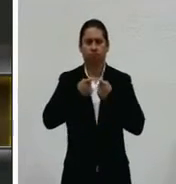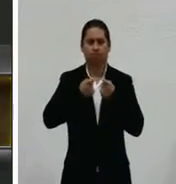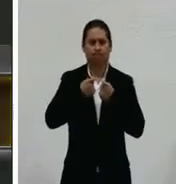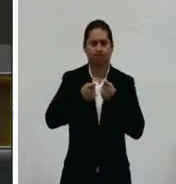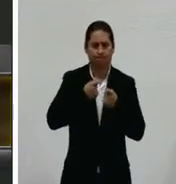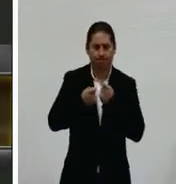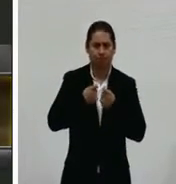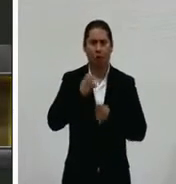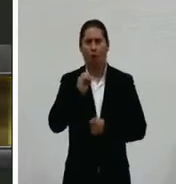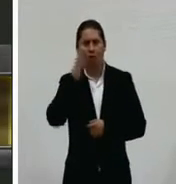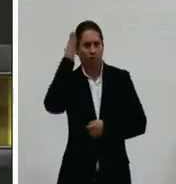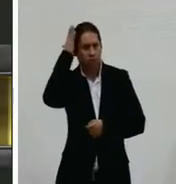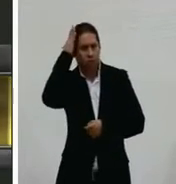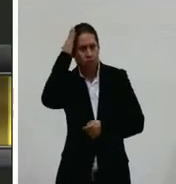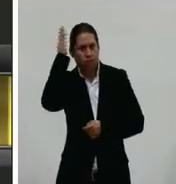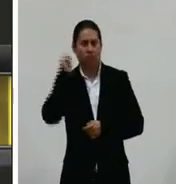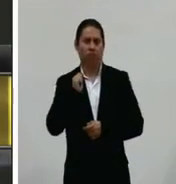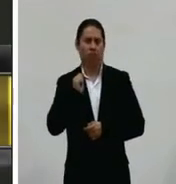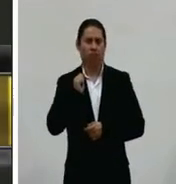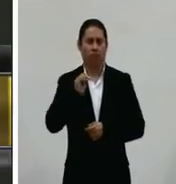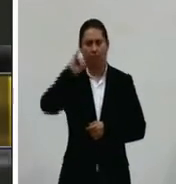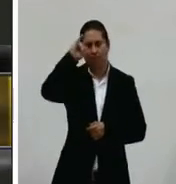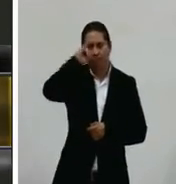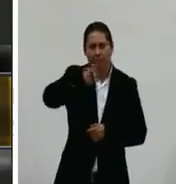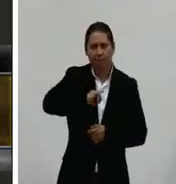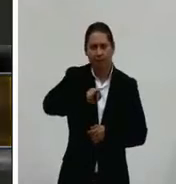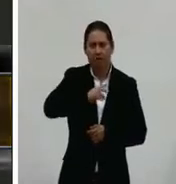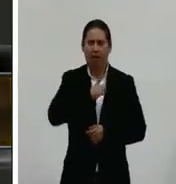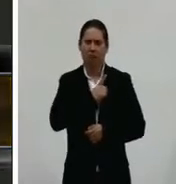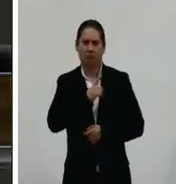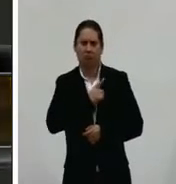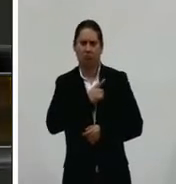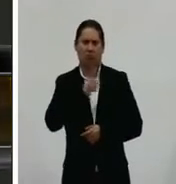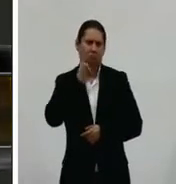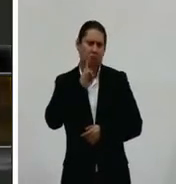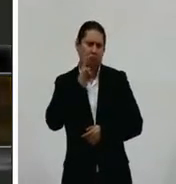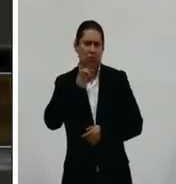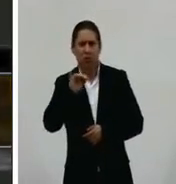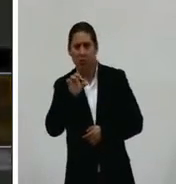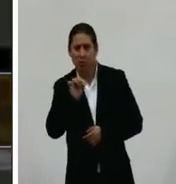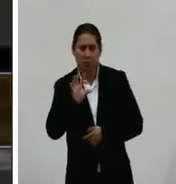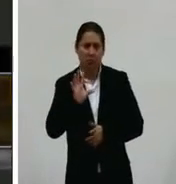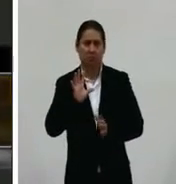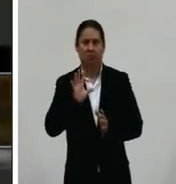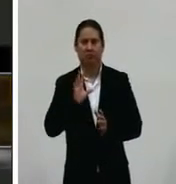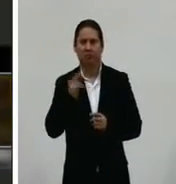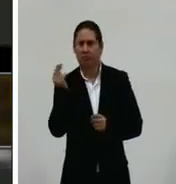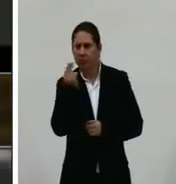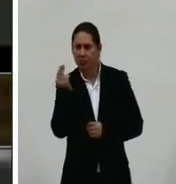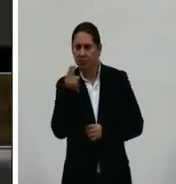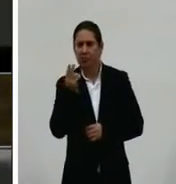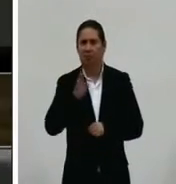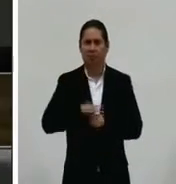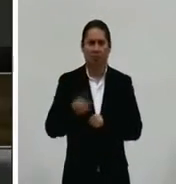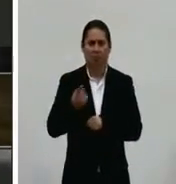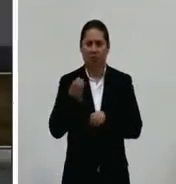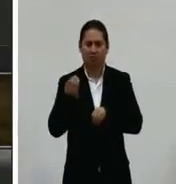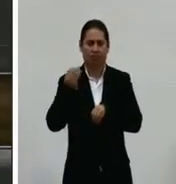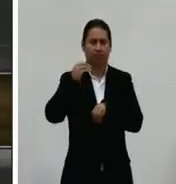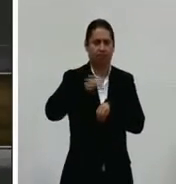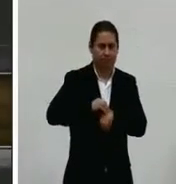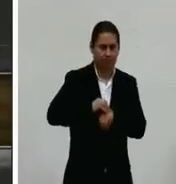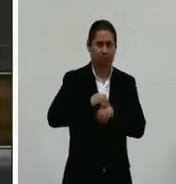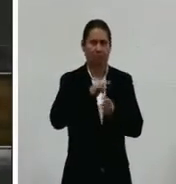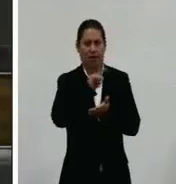y patrones al arbitrio y a conveniencia, por ello la imperiosa necesidad de ser incluida en